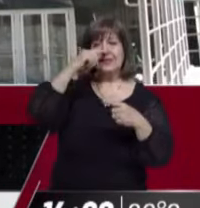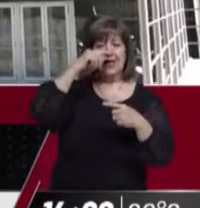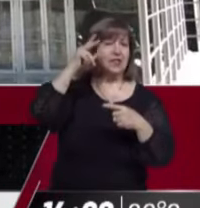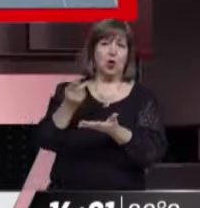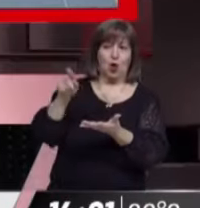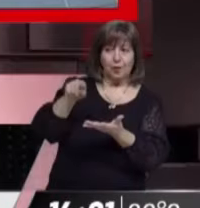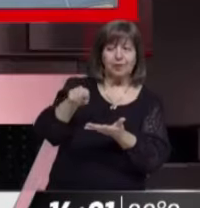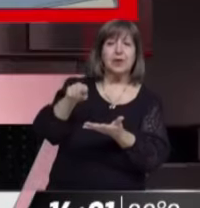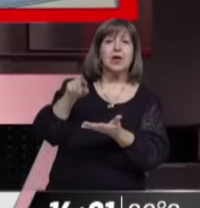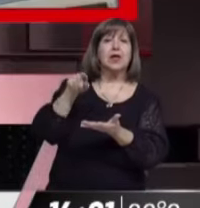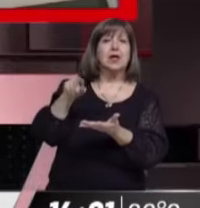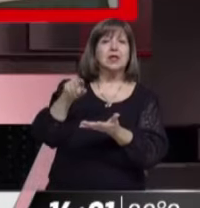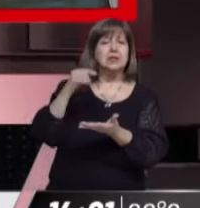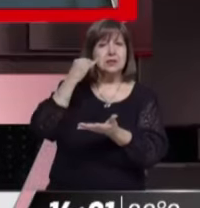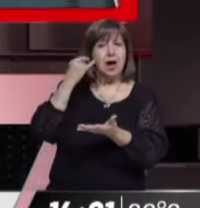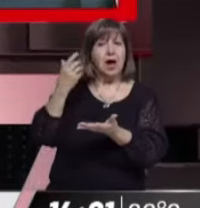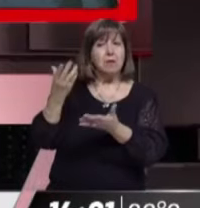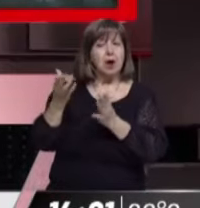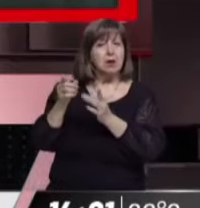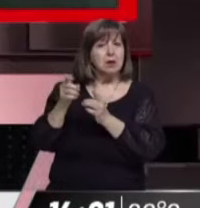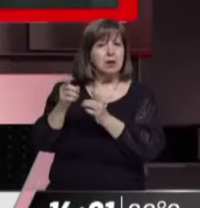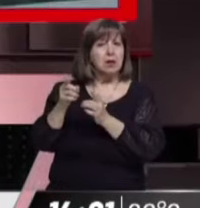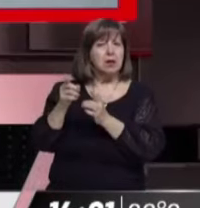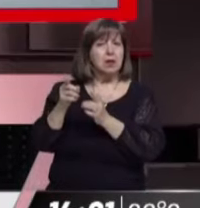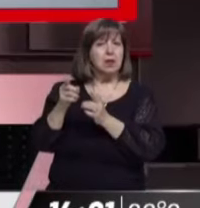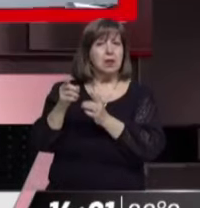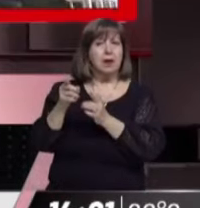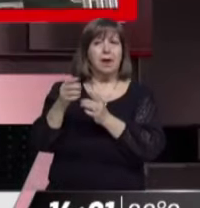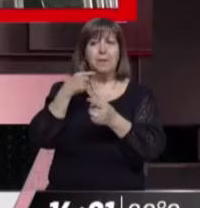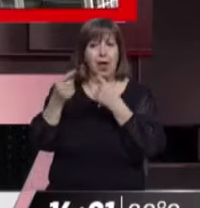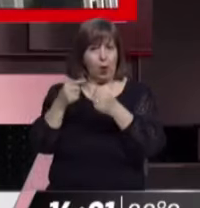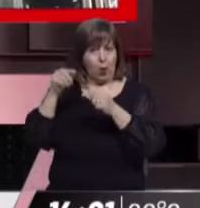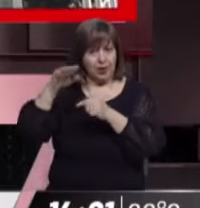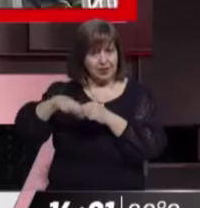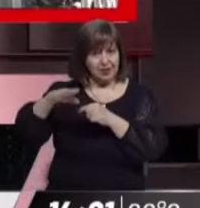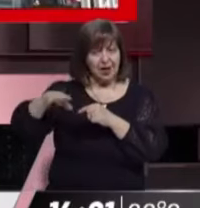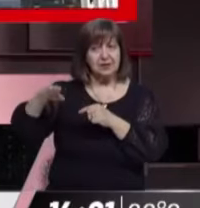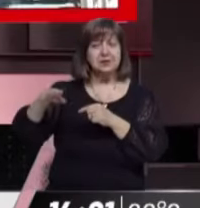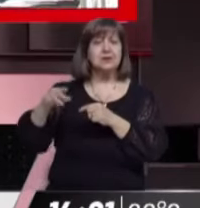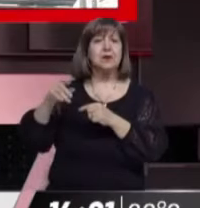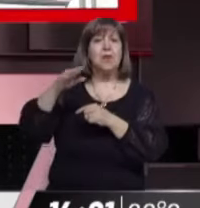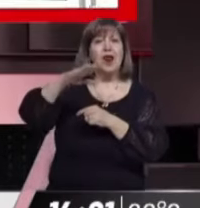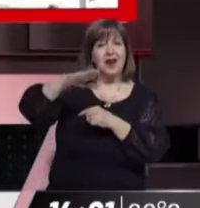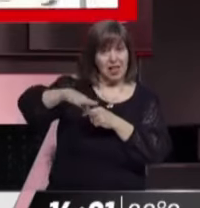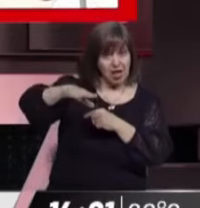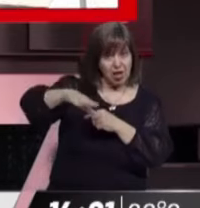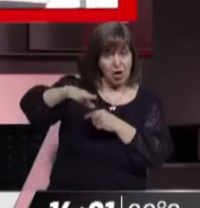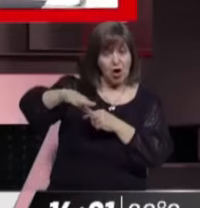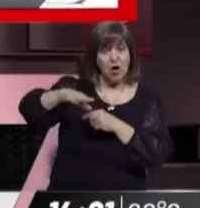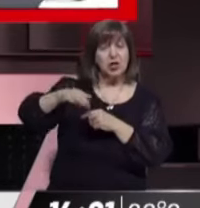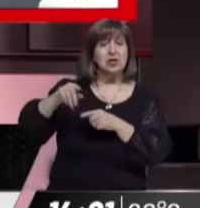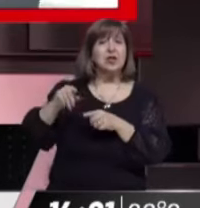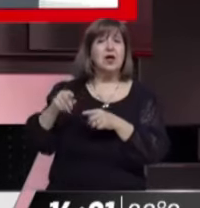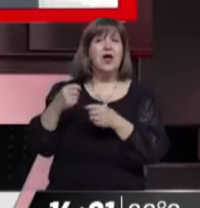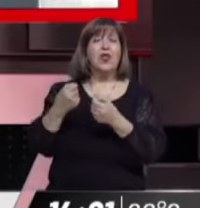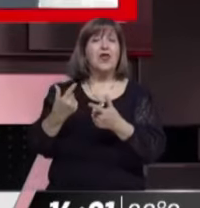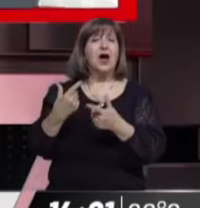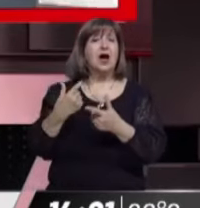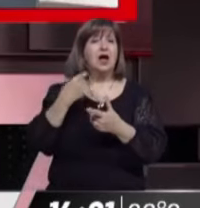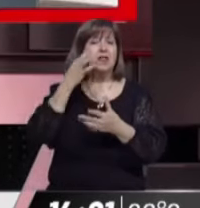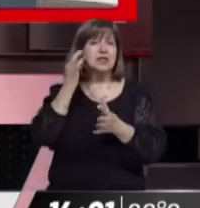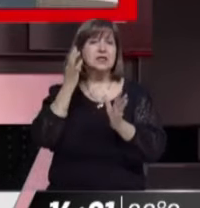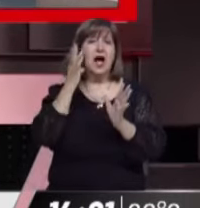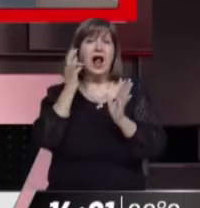8 de mayo. Se ha determinado, teniendo en consideración que el menor da ciertos